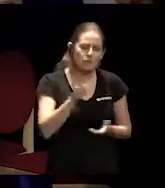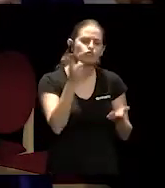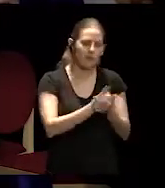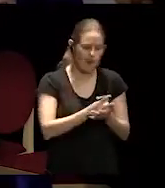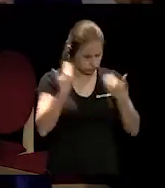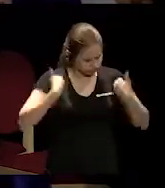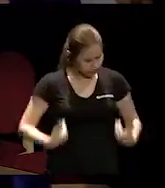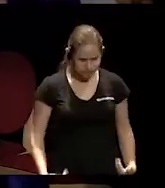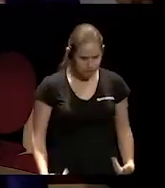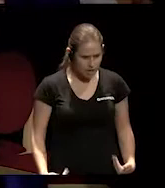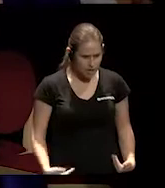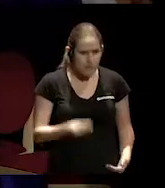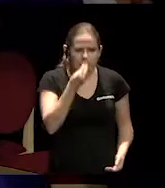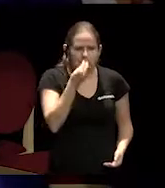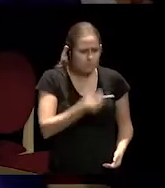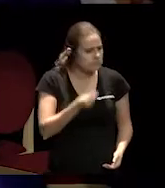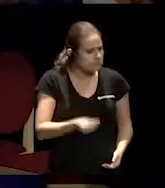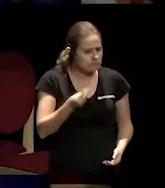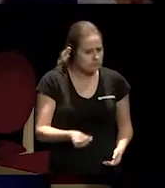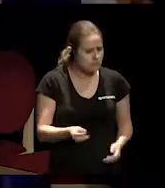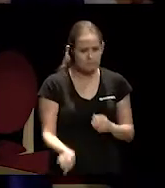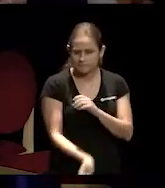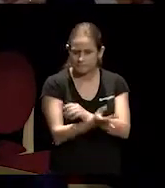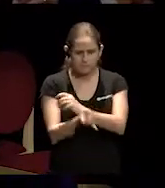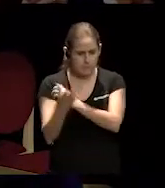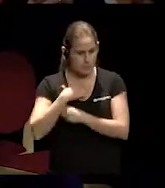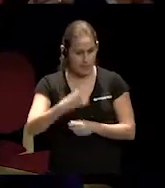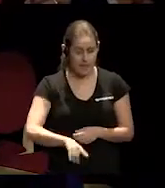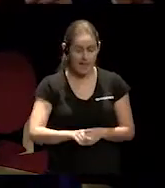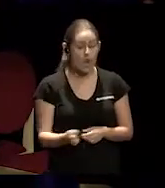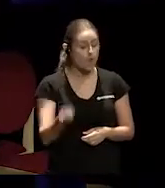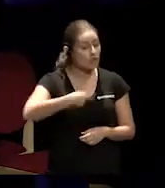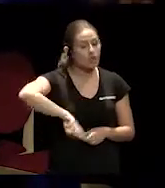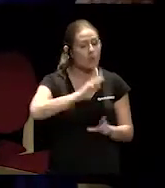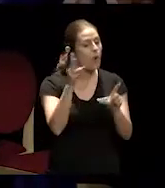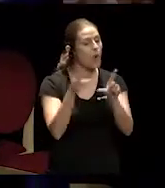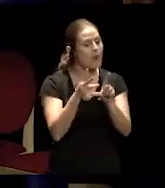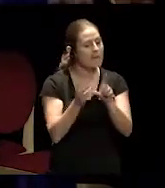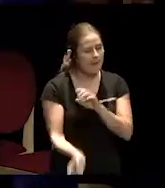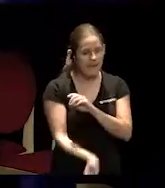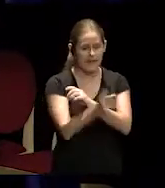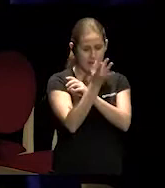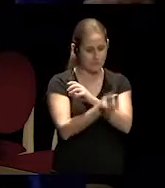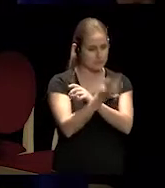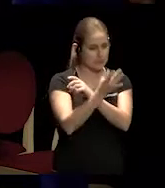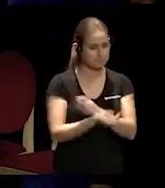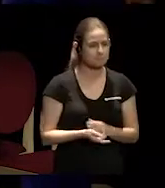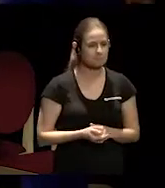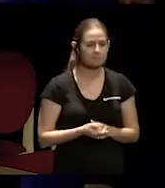ejecuciones. Y creamos una página web sobre estos carnavales, pero sobre